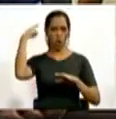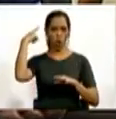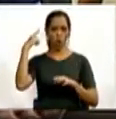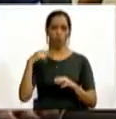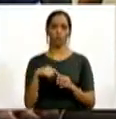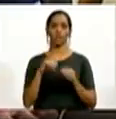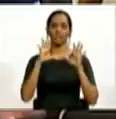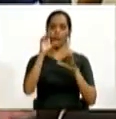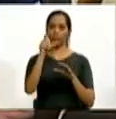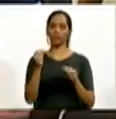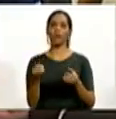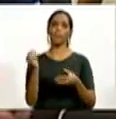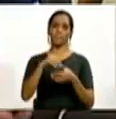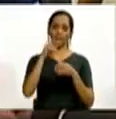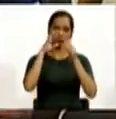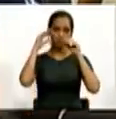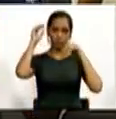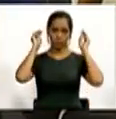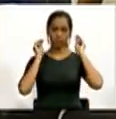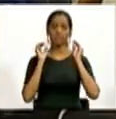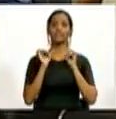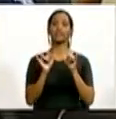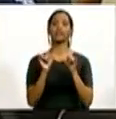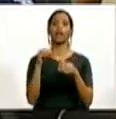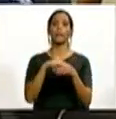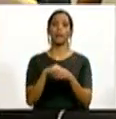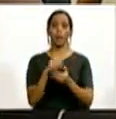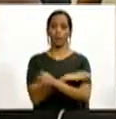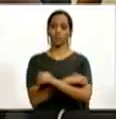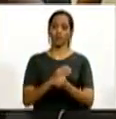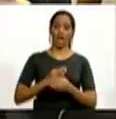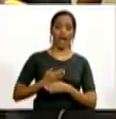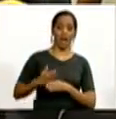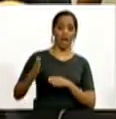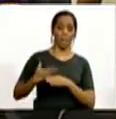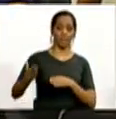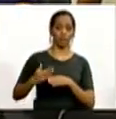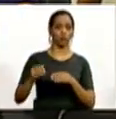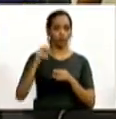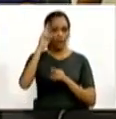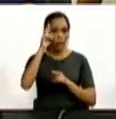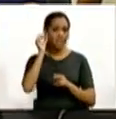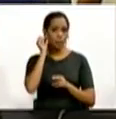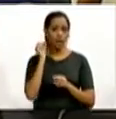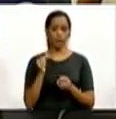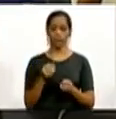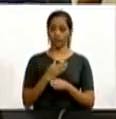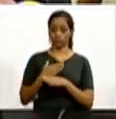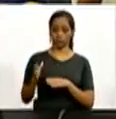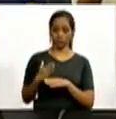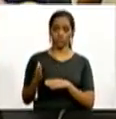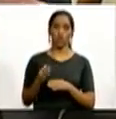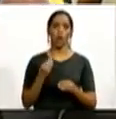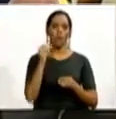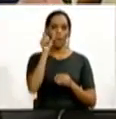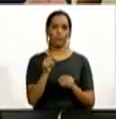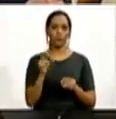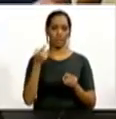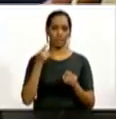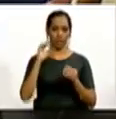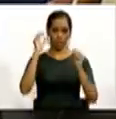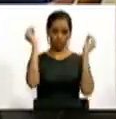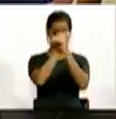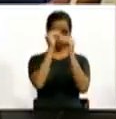personas y María Corina, que de hecho dentro de la misma oposición la han apartado, con todo el respeto a la figura de mujer, pero la han catalogado entre los partidos como una persona que está